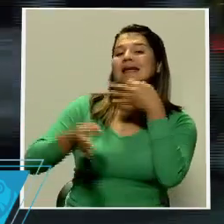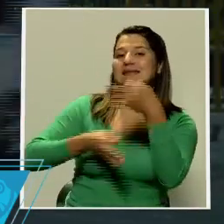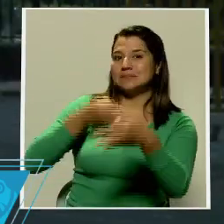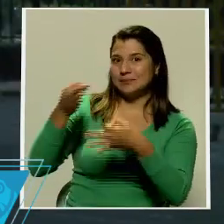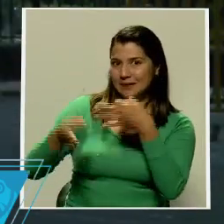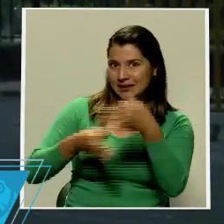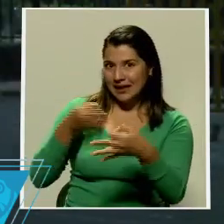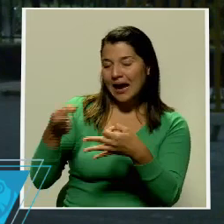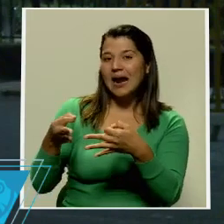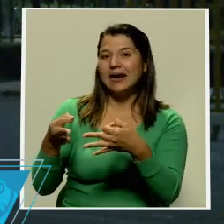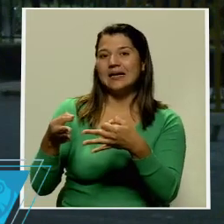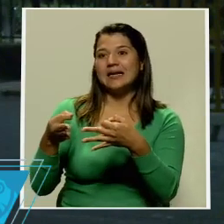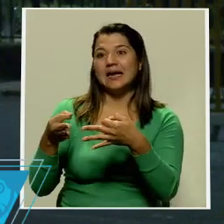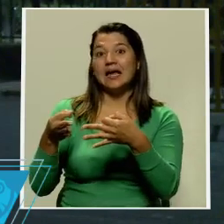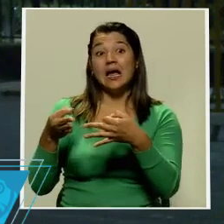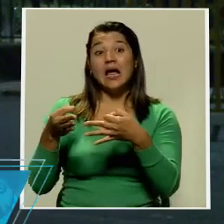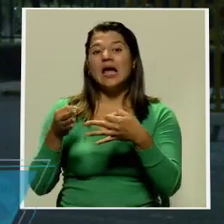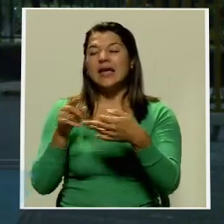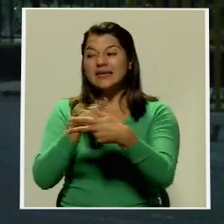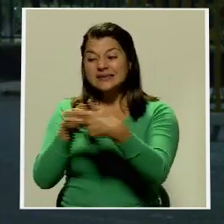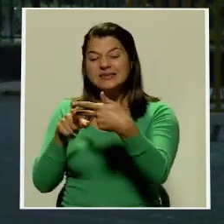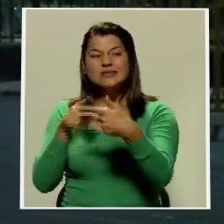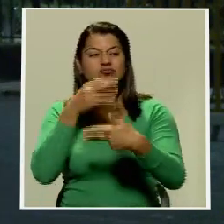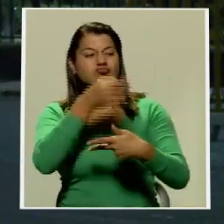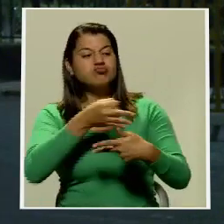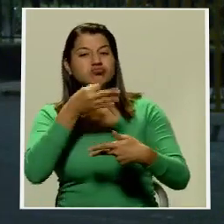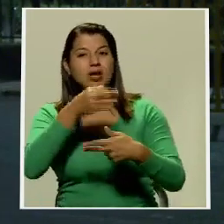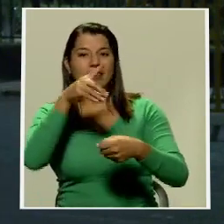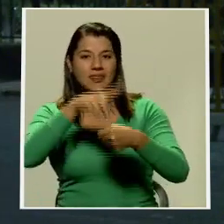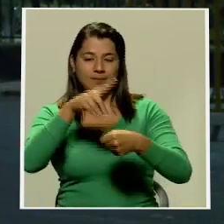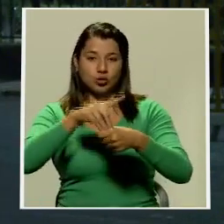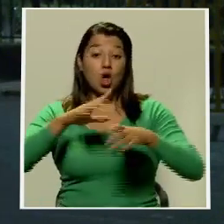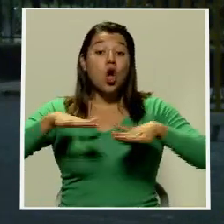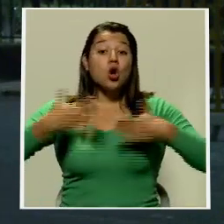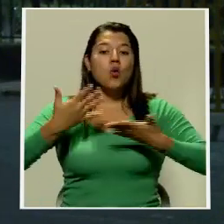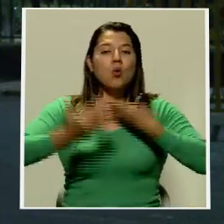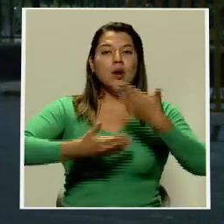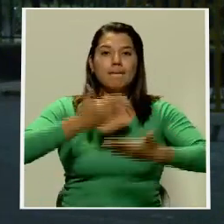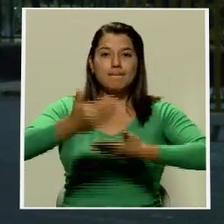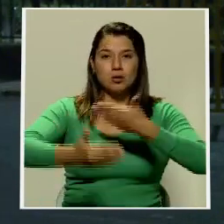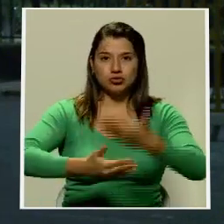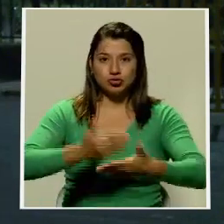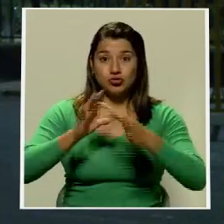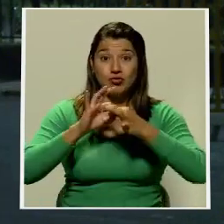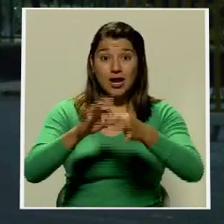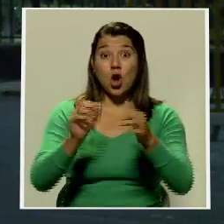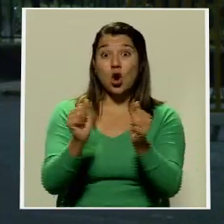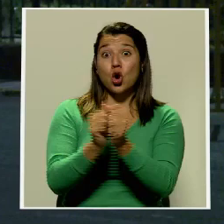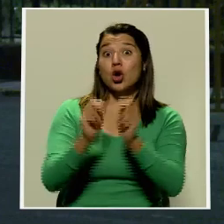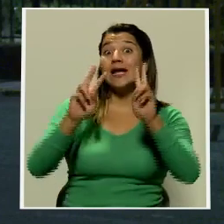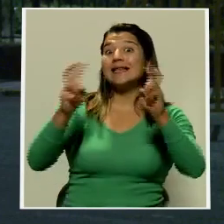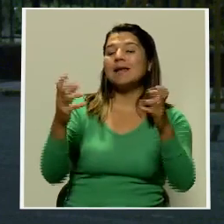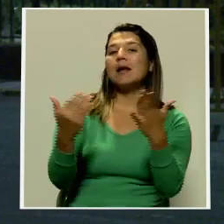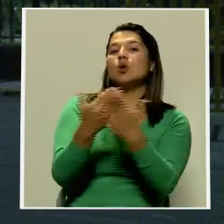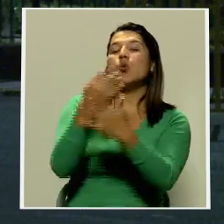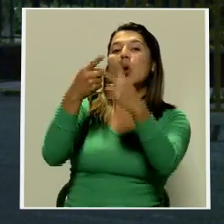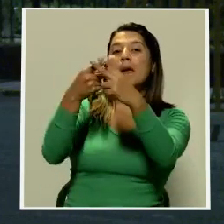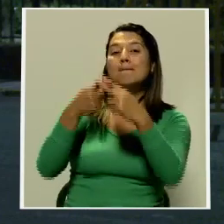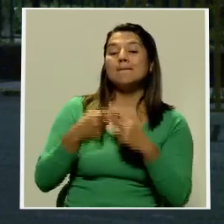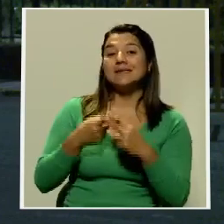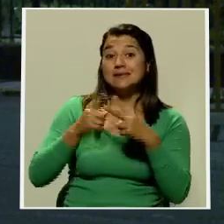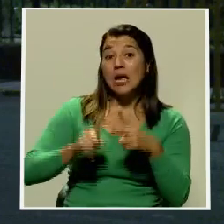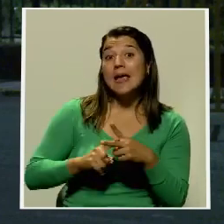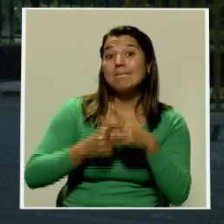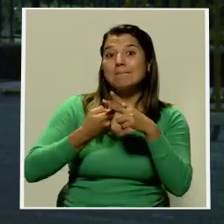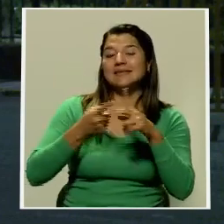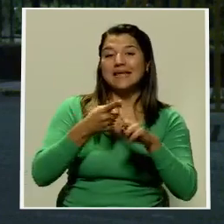independientes cuál es, como usted decía, el camino a seguir en cuanto al tema de lo que es el nuevo crédito que se va a empezar a pedir